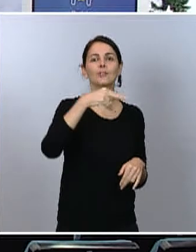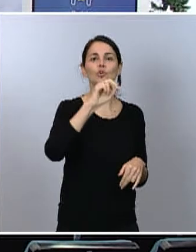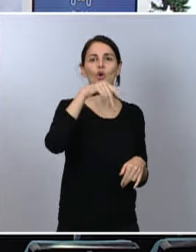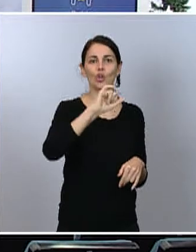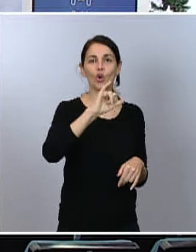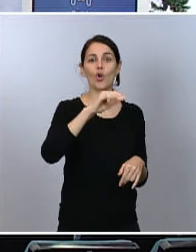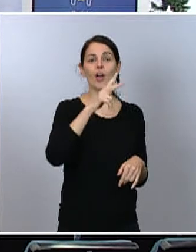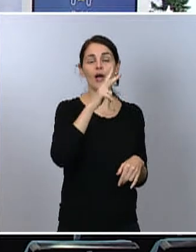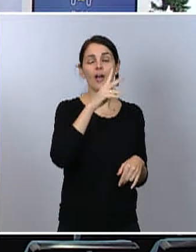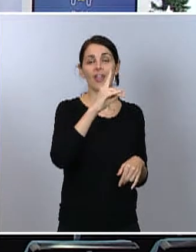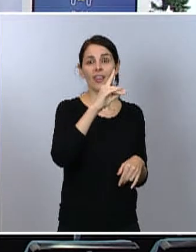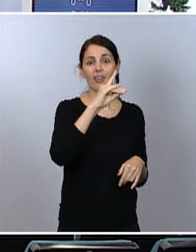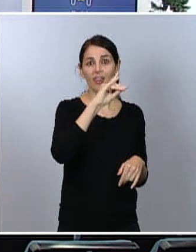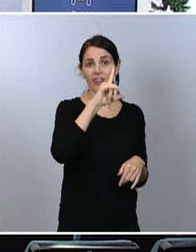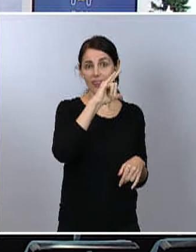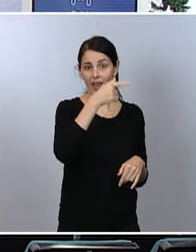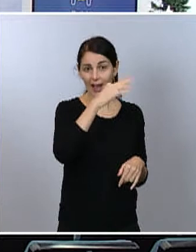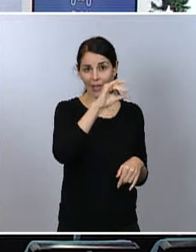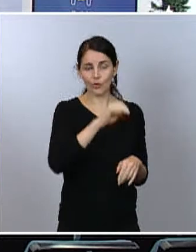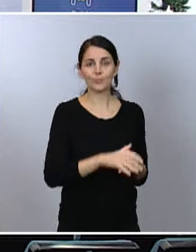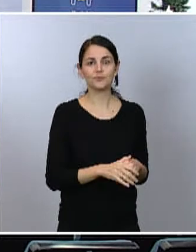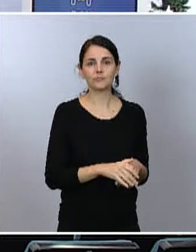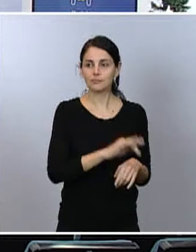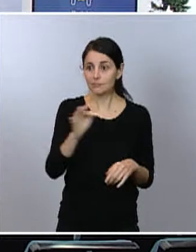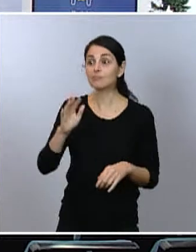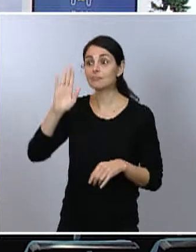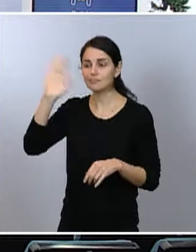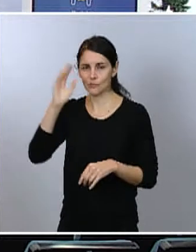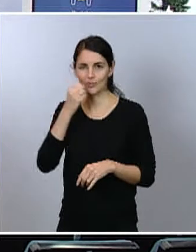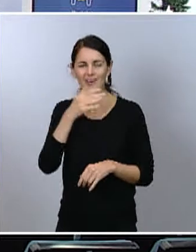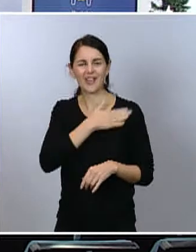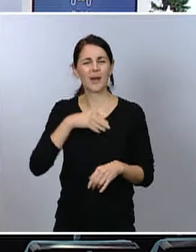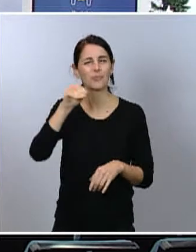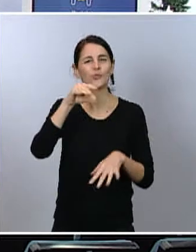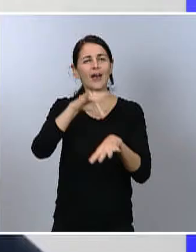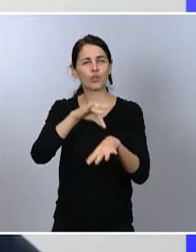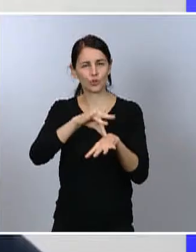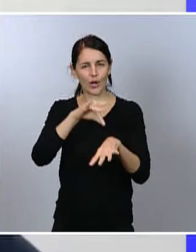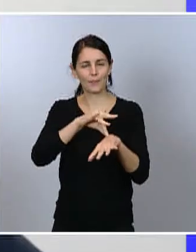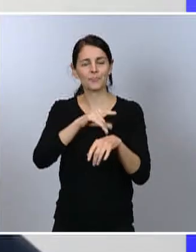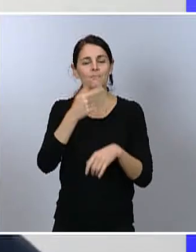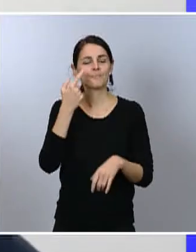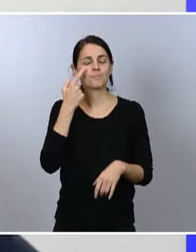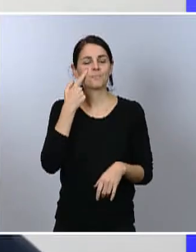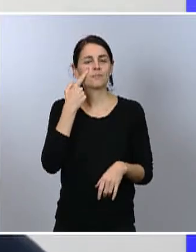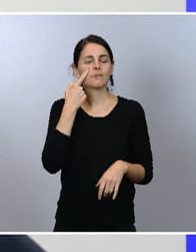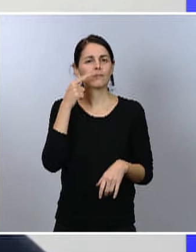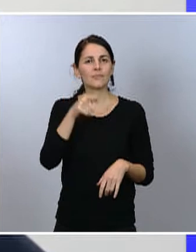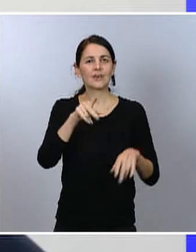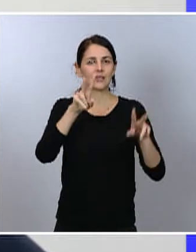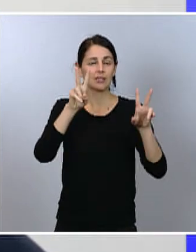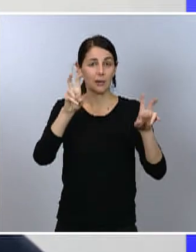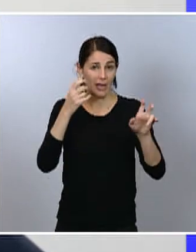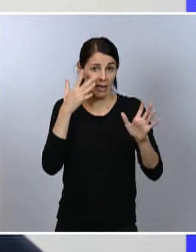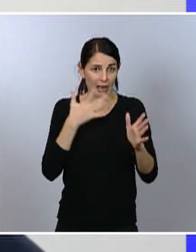Hola, buenas tardes. Mire, le quería preguntar a la doctora María Pollán con el tema, creo que la ha comentado ella, si no disculpe, el tema